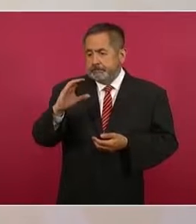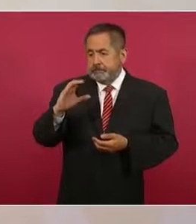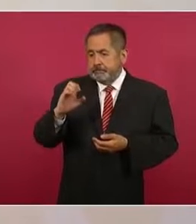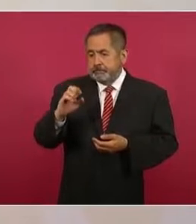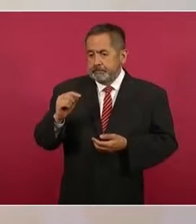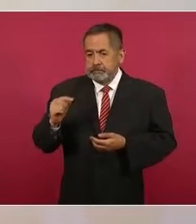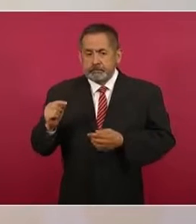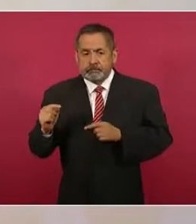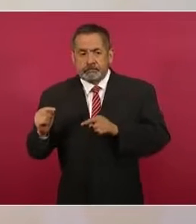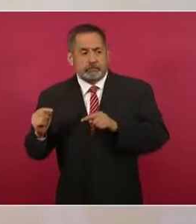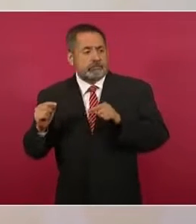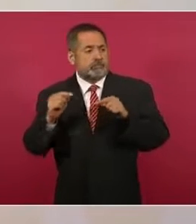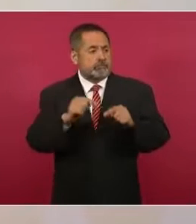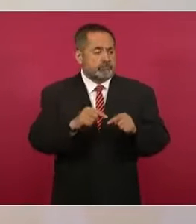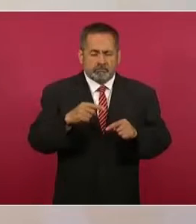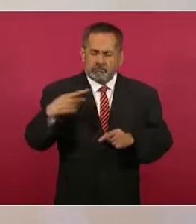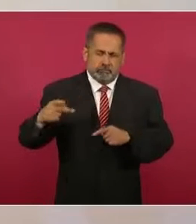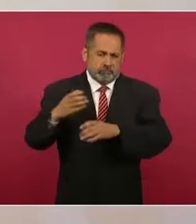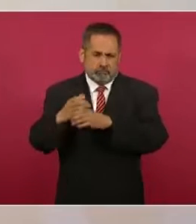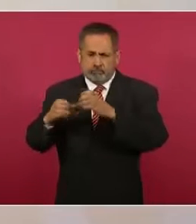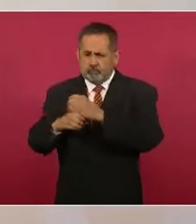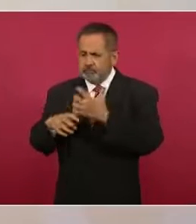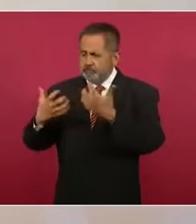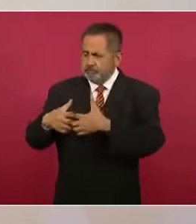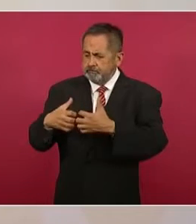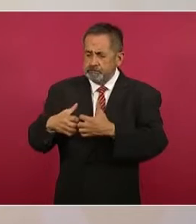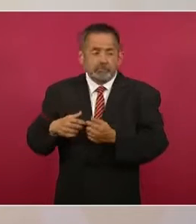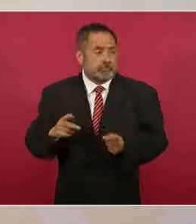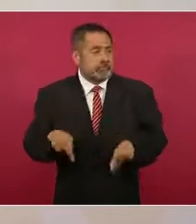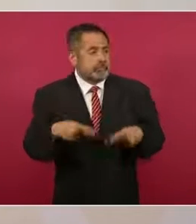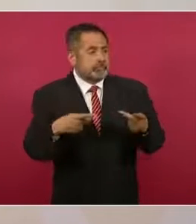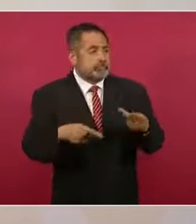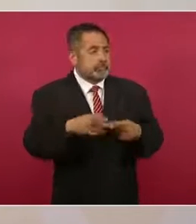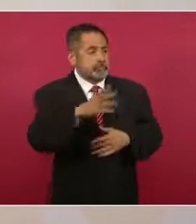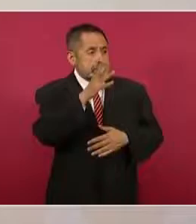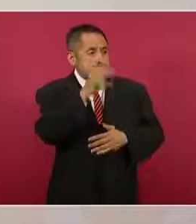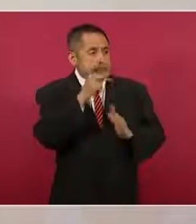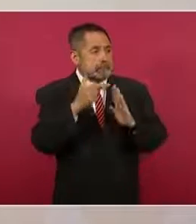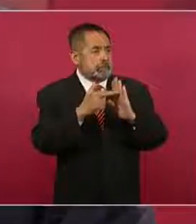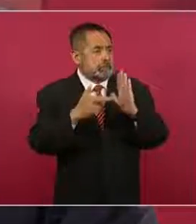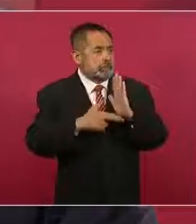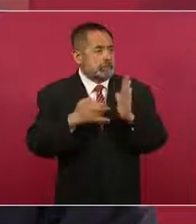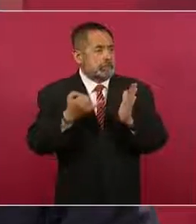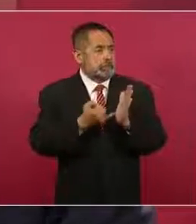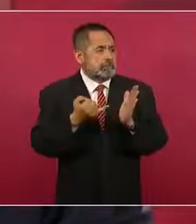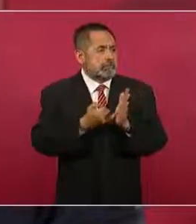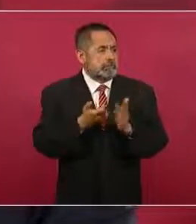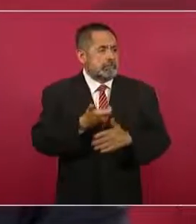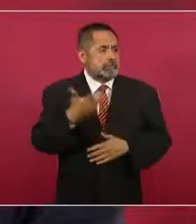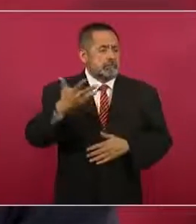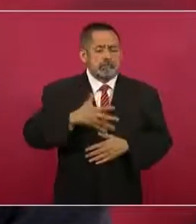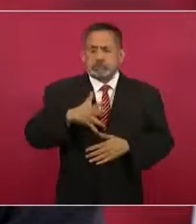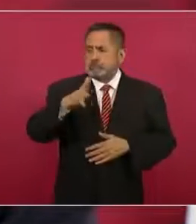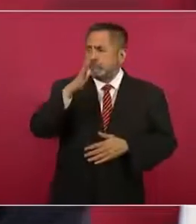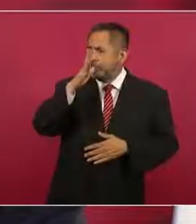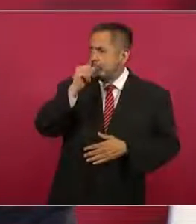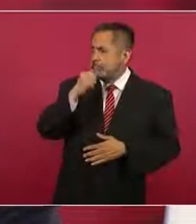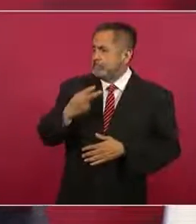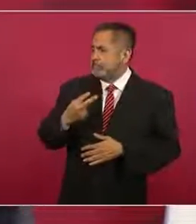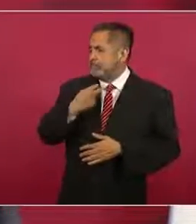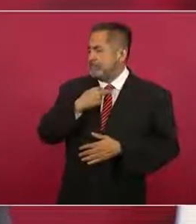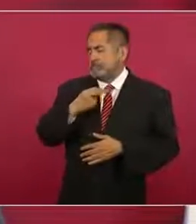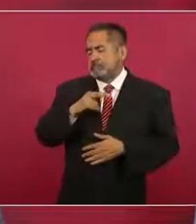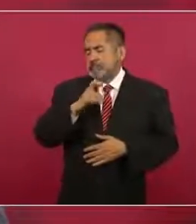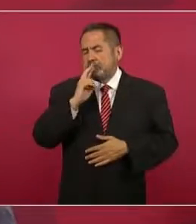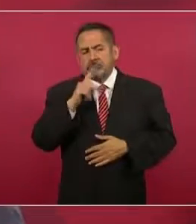sus productos agropecuarios en México por los impuestos, los aranceles,